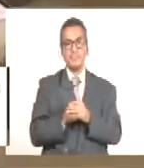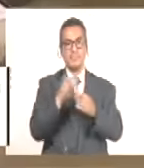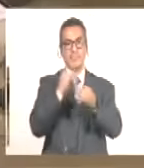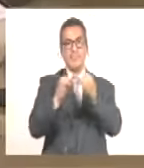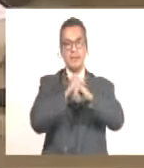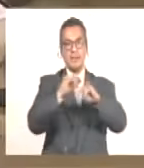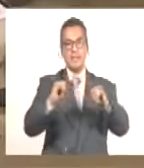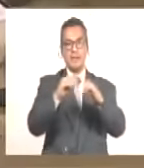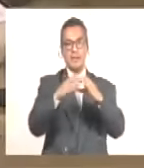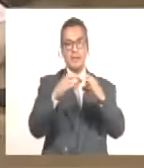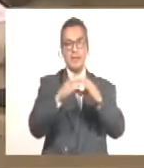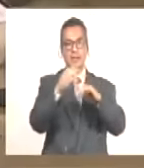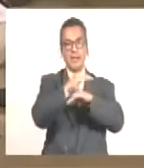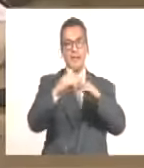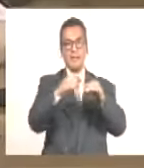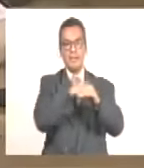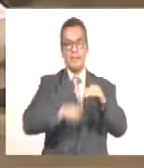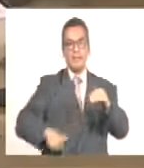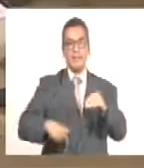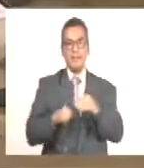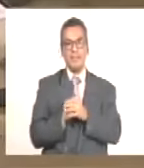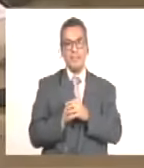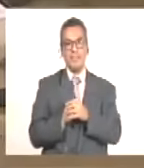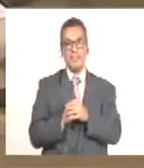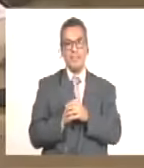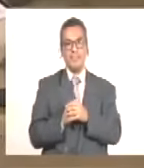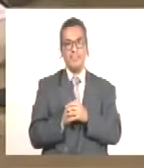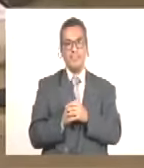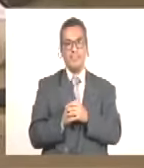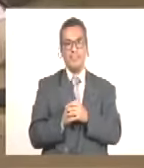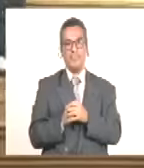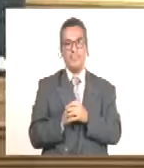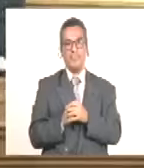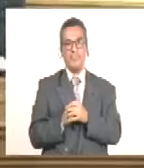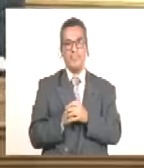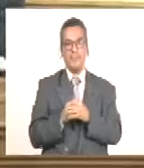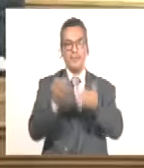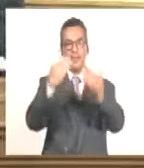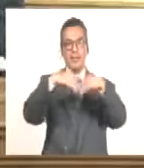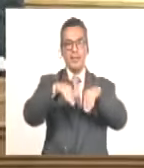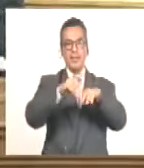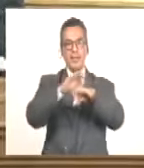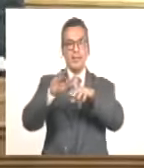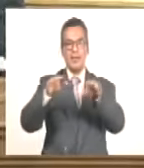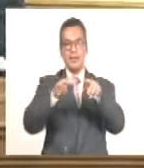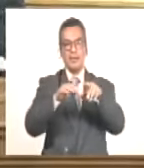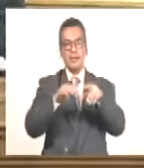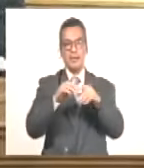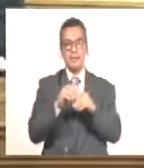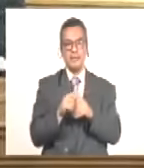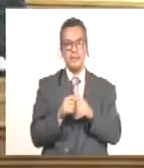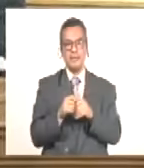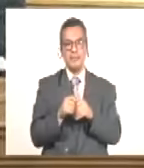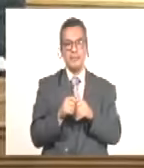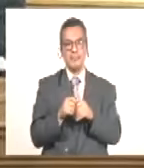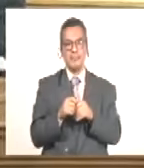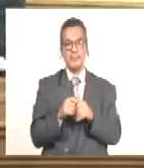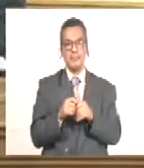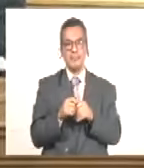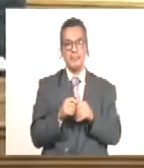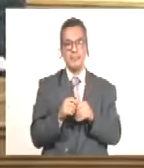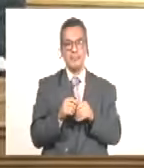Agotada la agenda, ciudadano presidente. No. Siguiente punto, ciudadana secretaria. Siguiente.